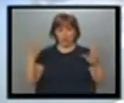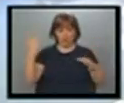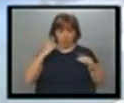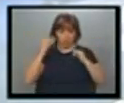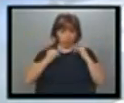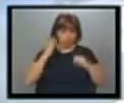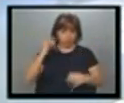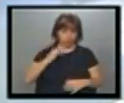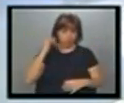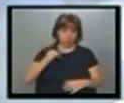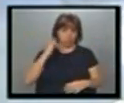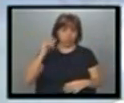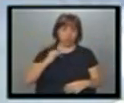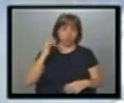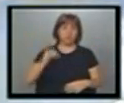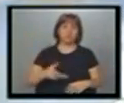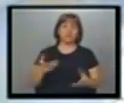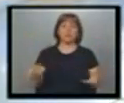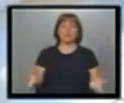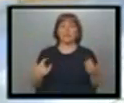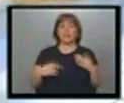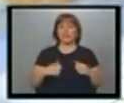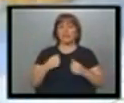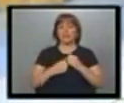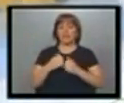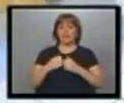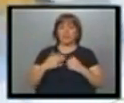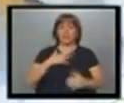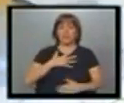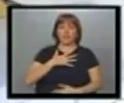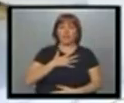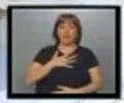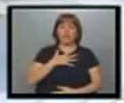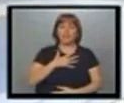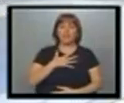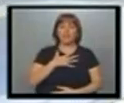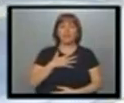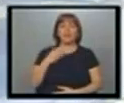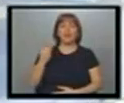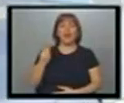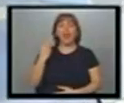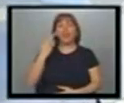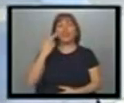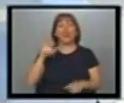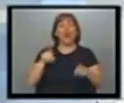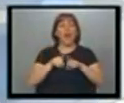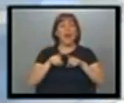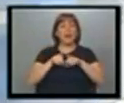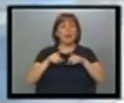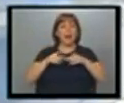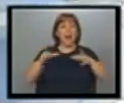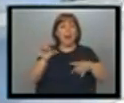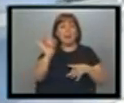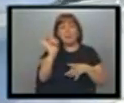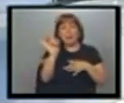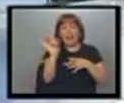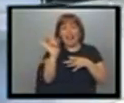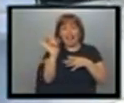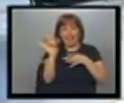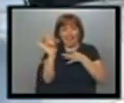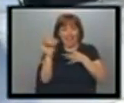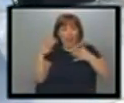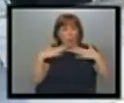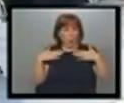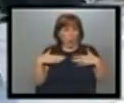planteábamos desde el comienzo, desde los títulos, y realmente es una historia conmovedora. Por el caso de estas siamesas, su familia, eso por un lado, pero